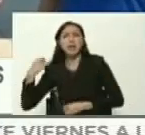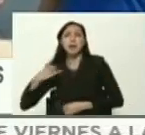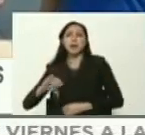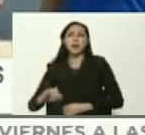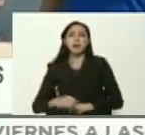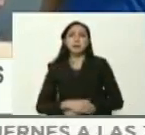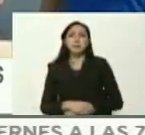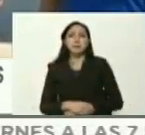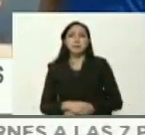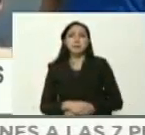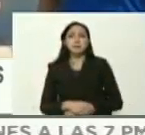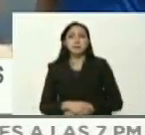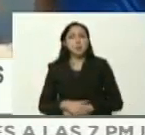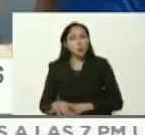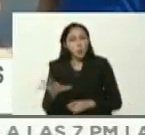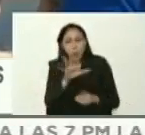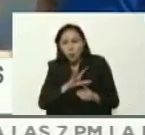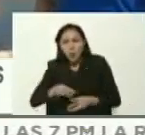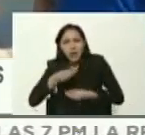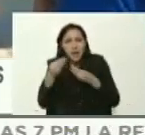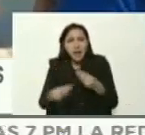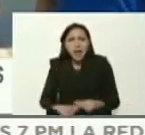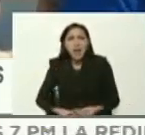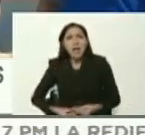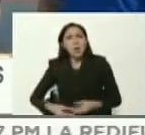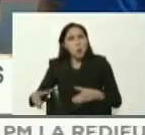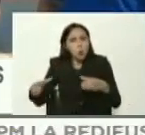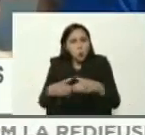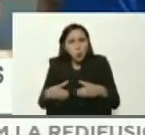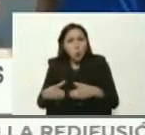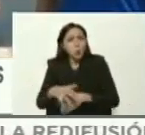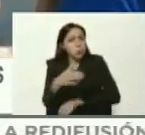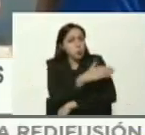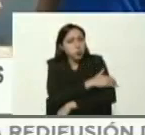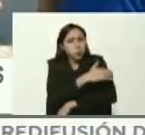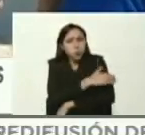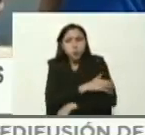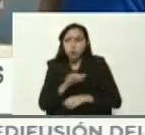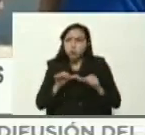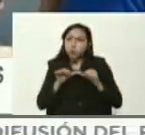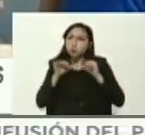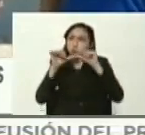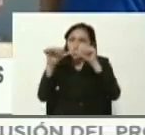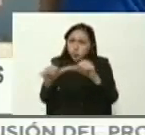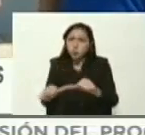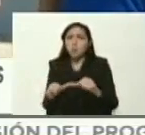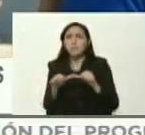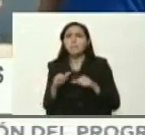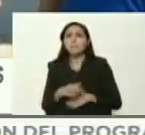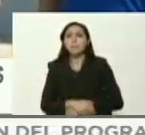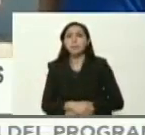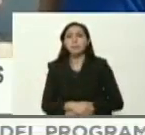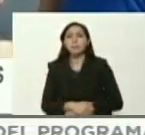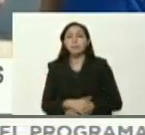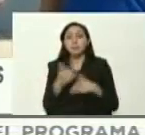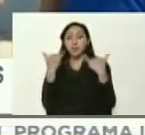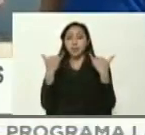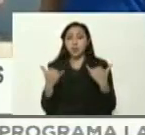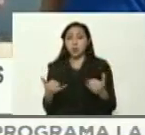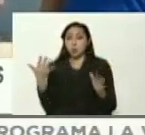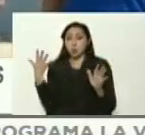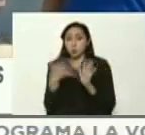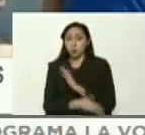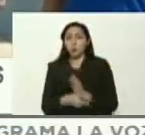presentado por los sabotajes que han hecho los actores de la oposición, se ha mantenido firme. Y a partir de ahora, a través de